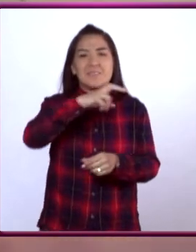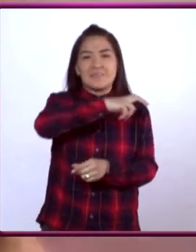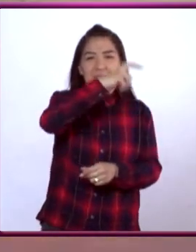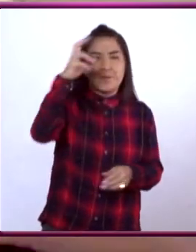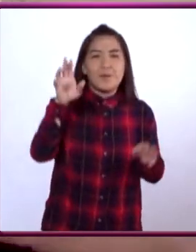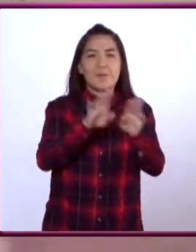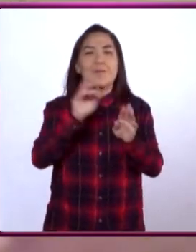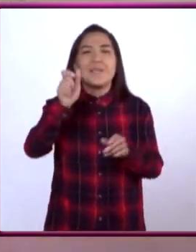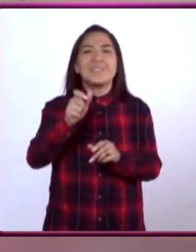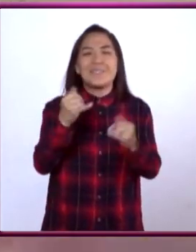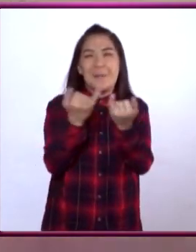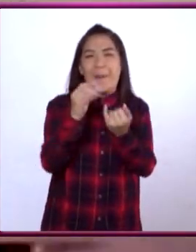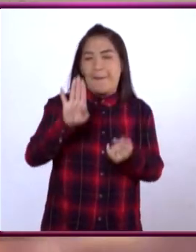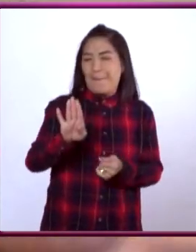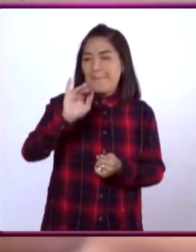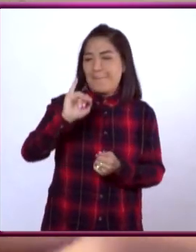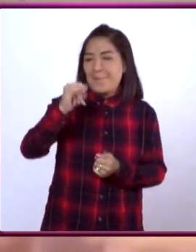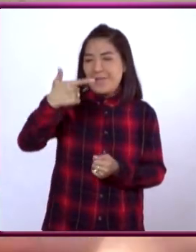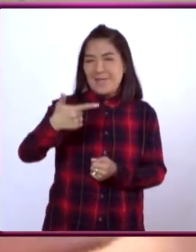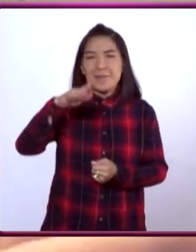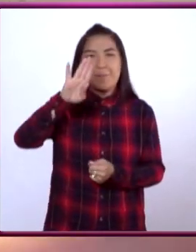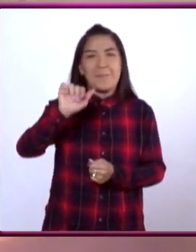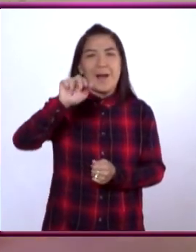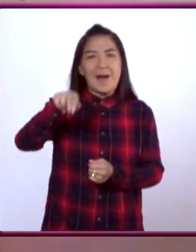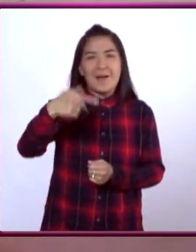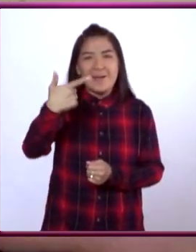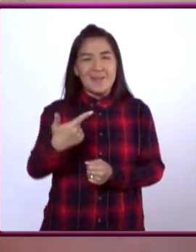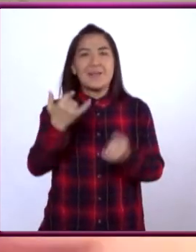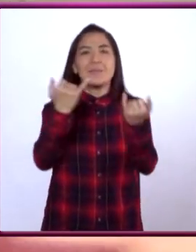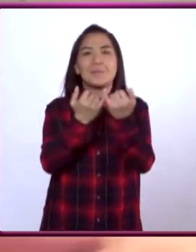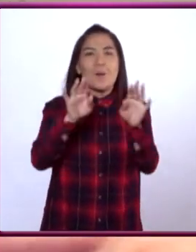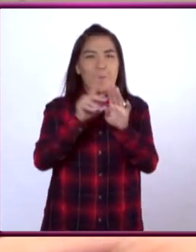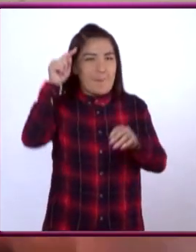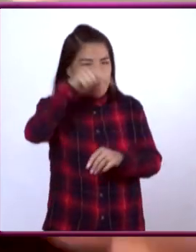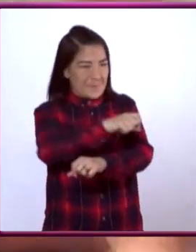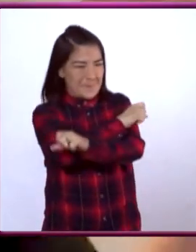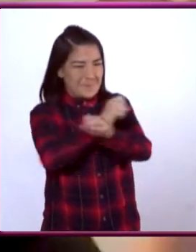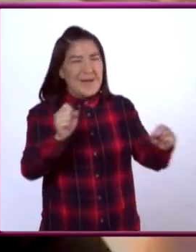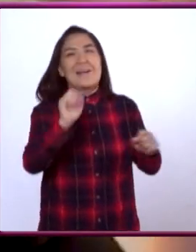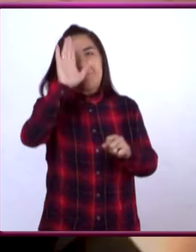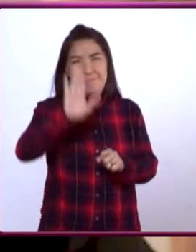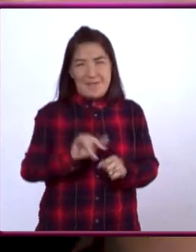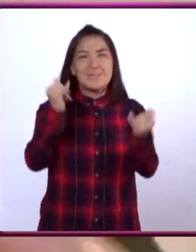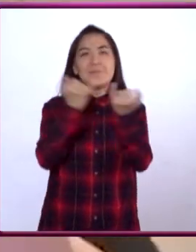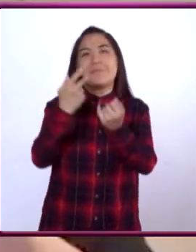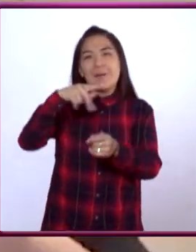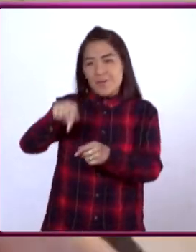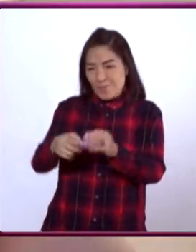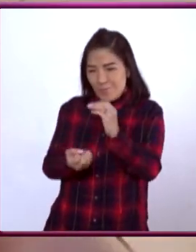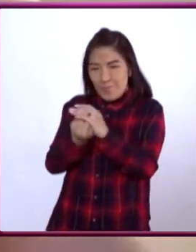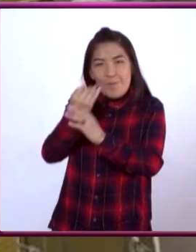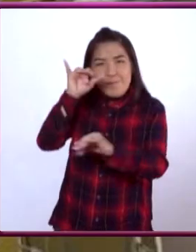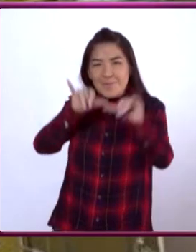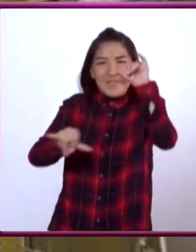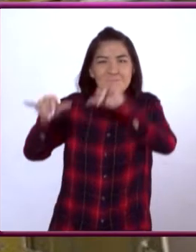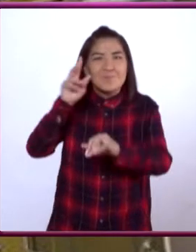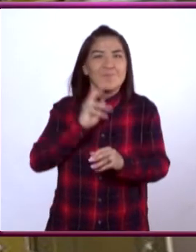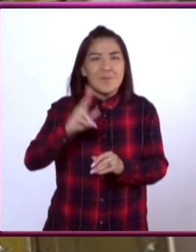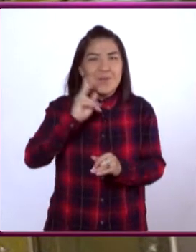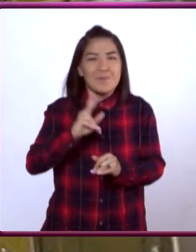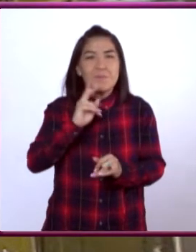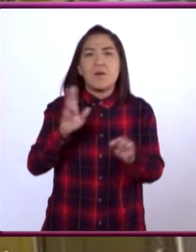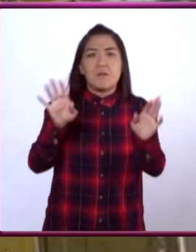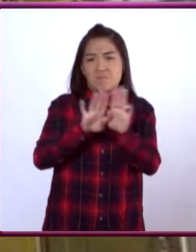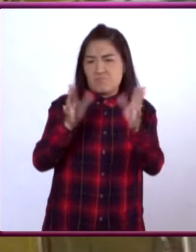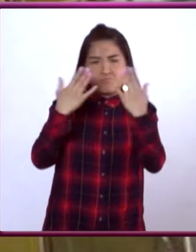que decimos siempre, estamos recreando el Big Bang. ¿Por qué? Porque son a muy altas energías, pero obviamente a una escala mucho menor porque está contenido dentro del experimento,